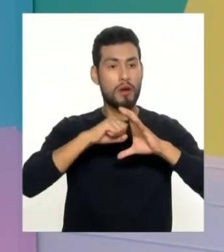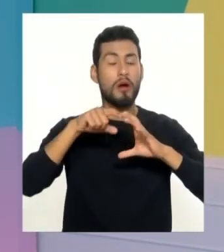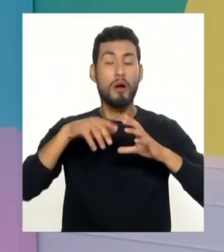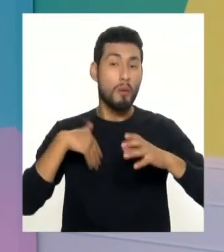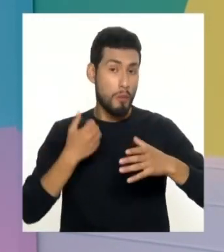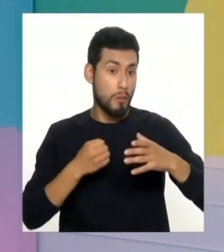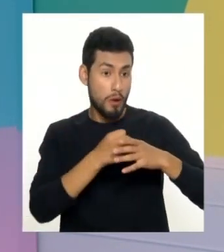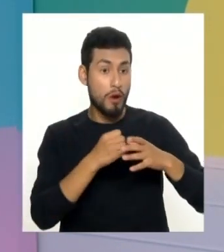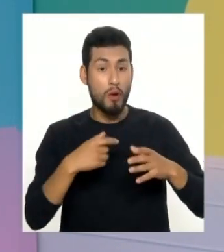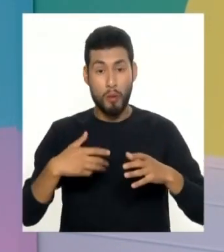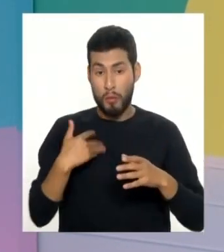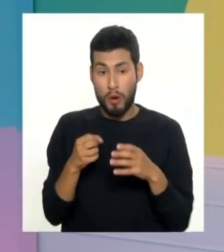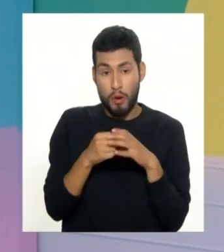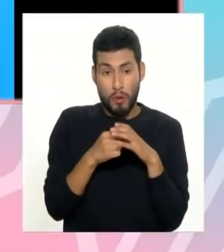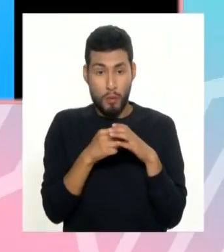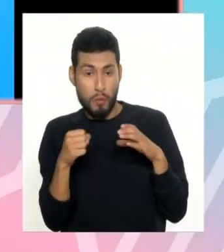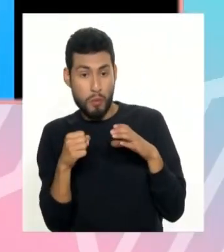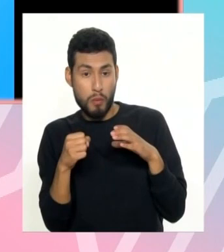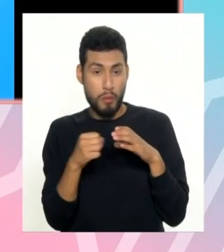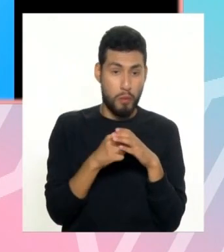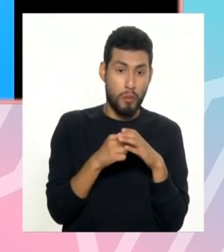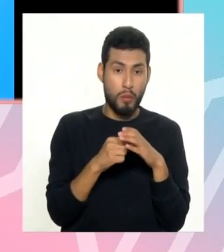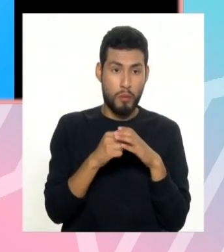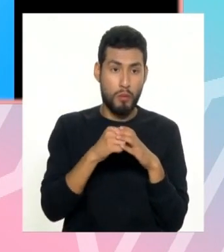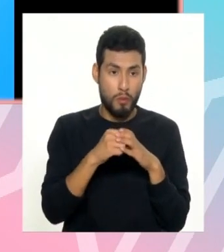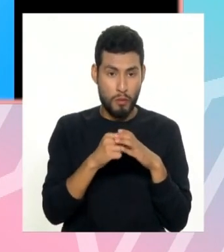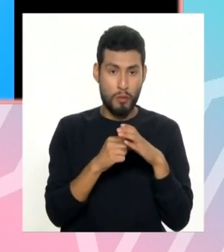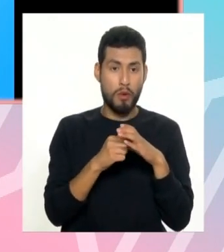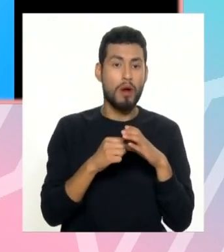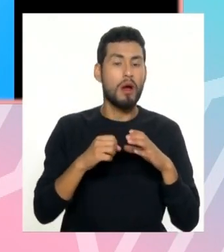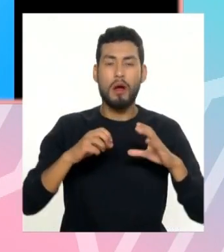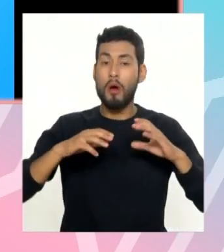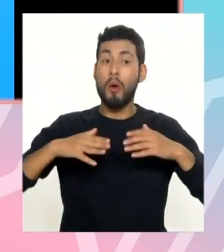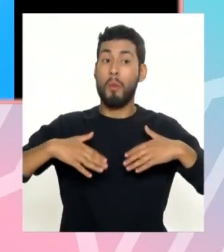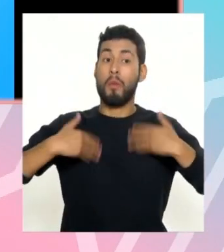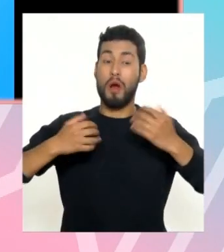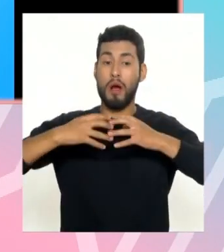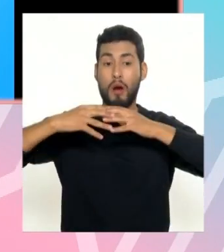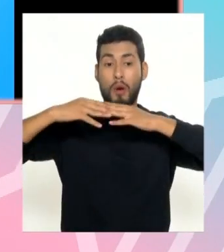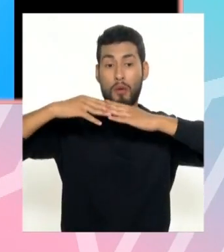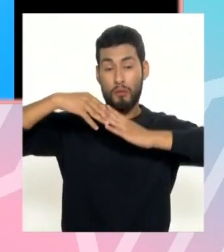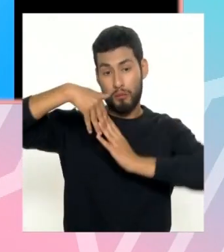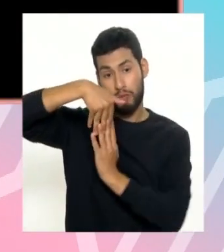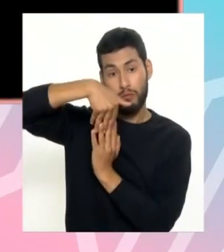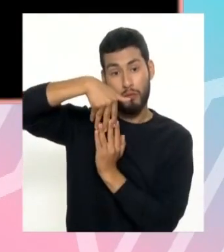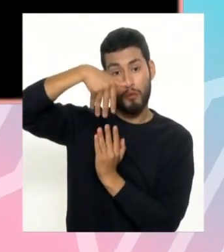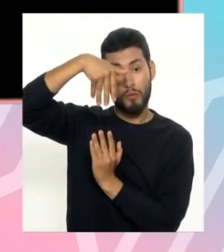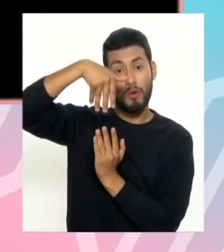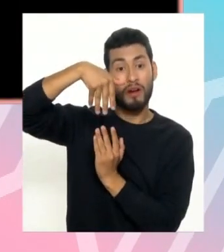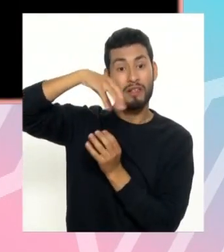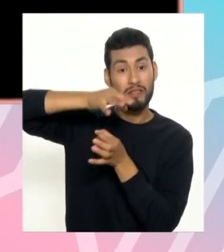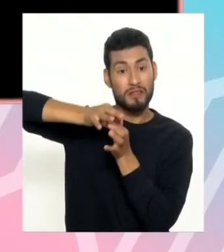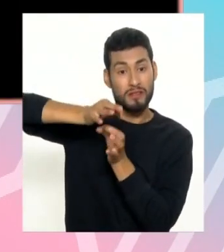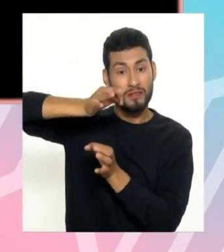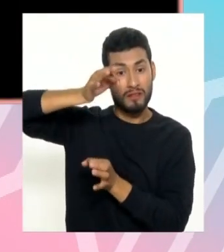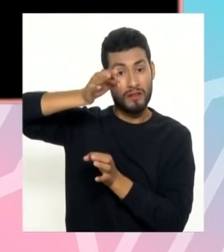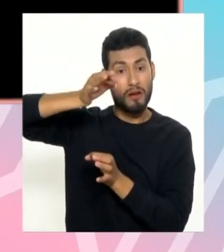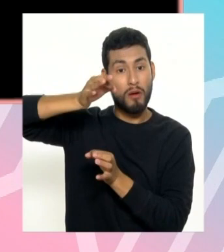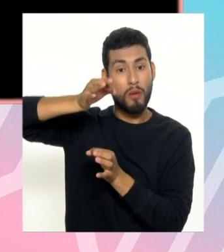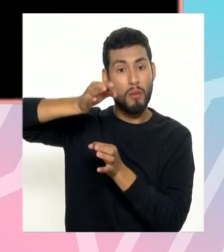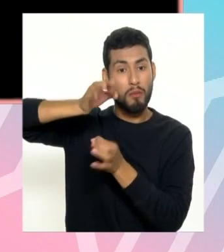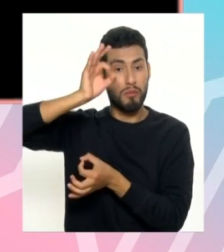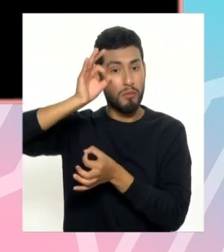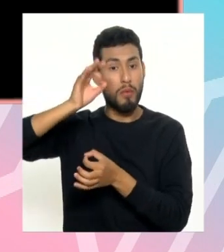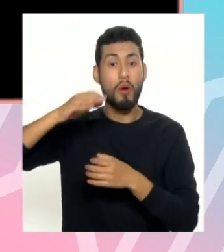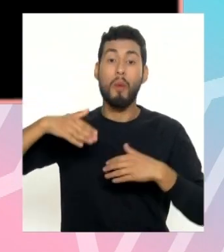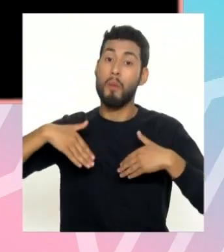nervio, hacia un costado, hacia adelante e inclusive romper la vértebra. Ah, no me diga. Claro. Eso se podría ir hacia arriba.